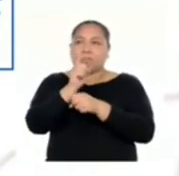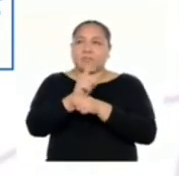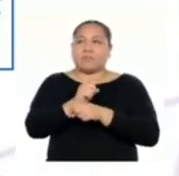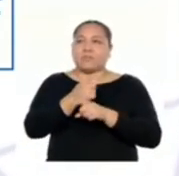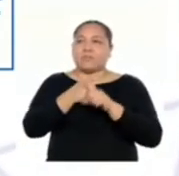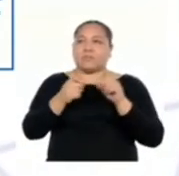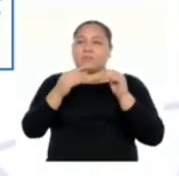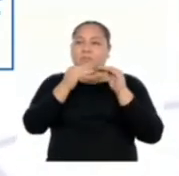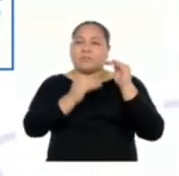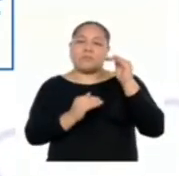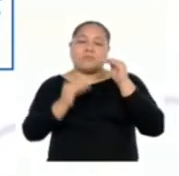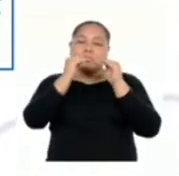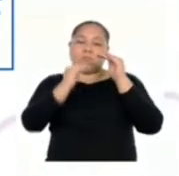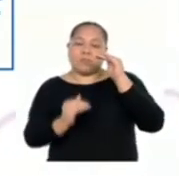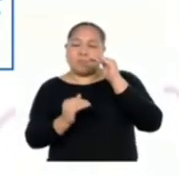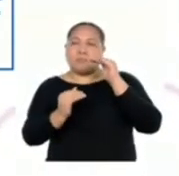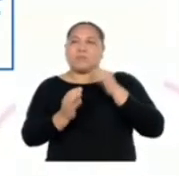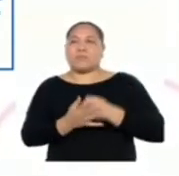imperante.